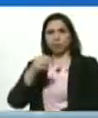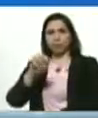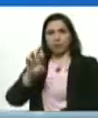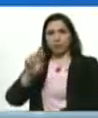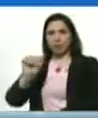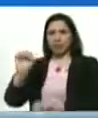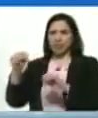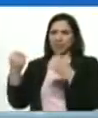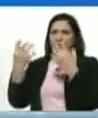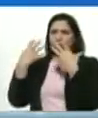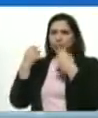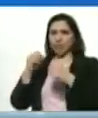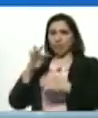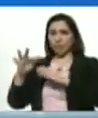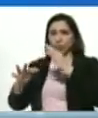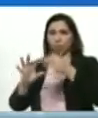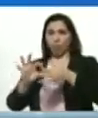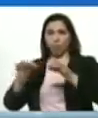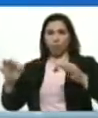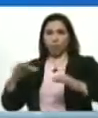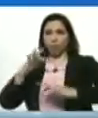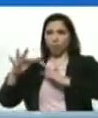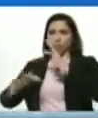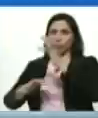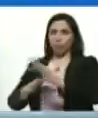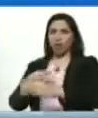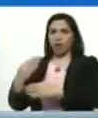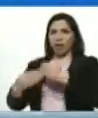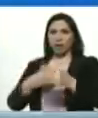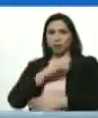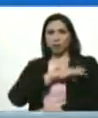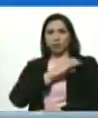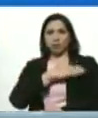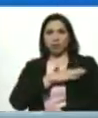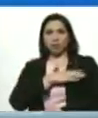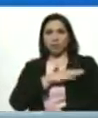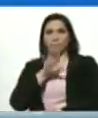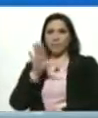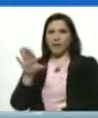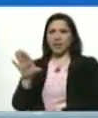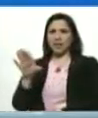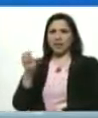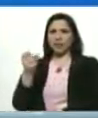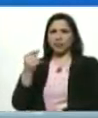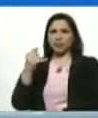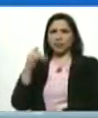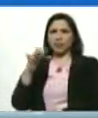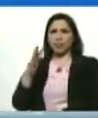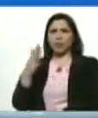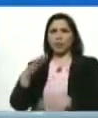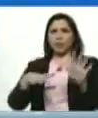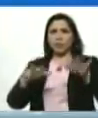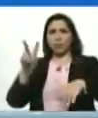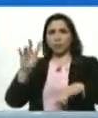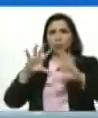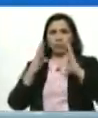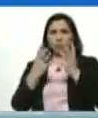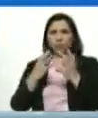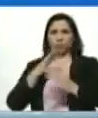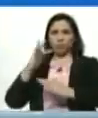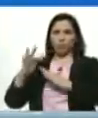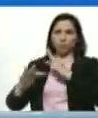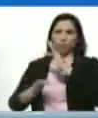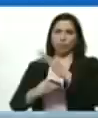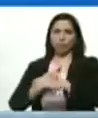las cadenas de contagio que han llevado chile a hacer el país número 12 del mundo en contagio